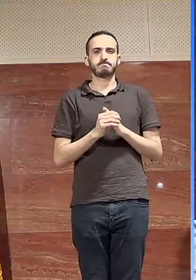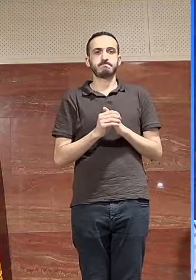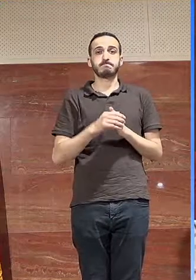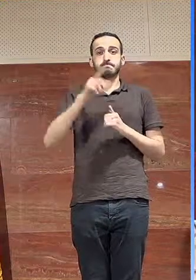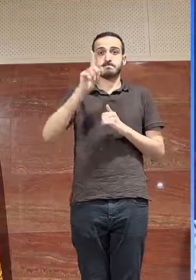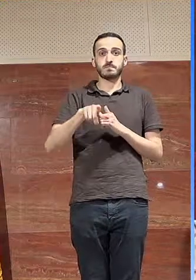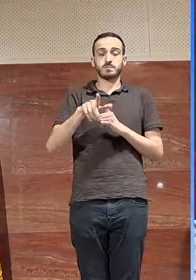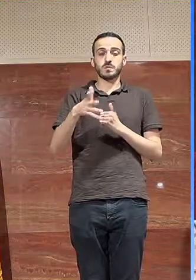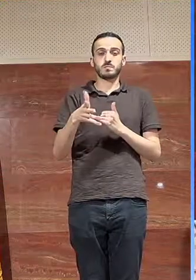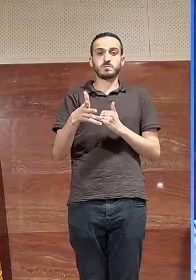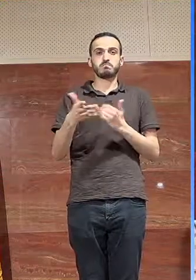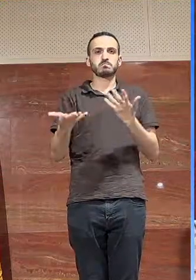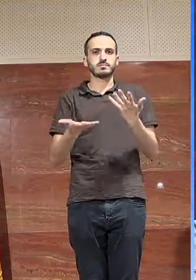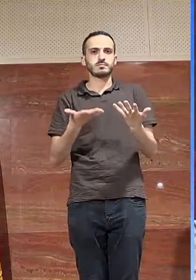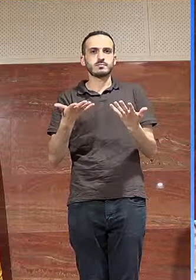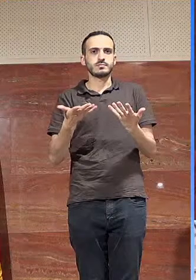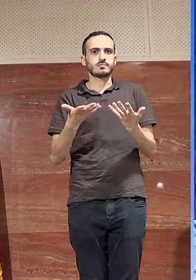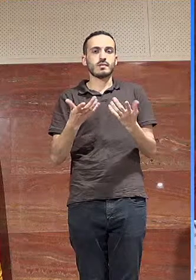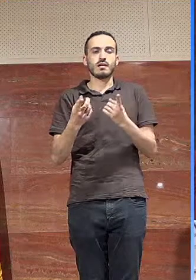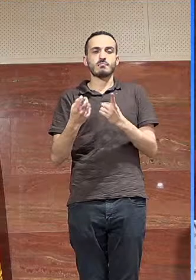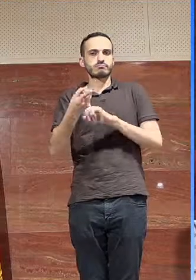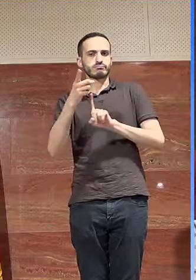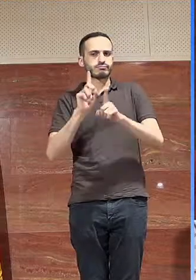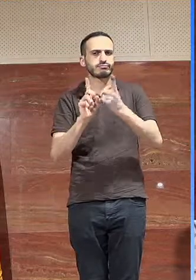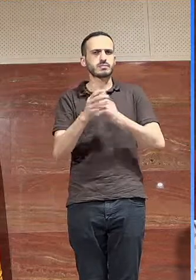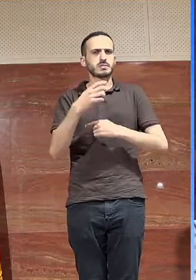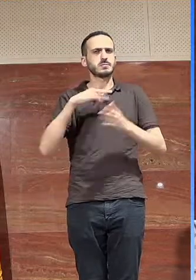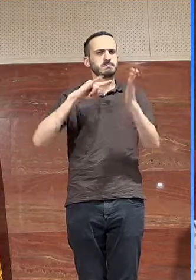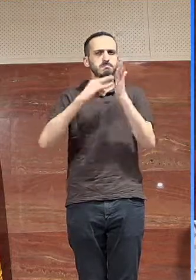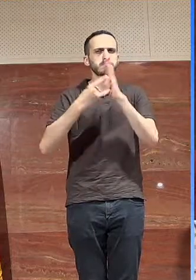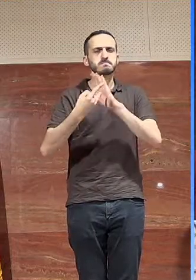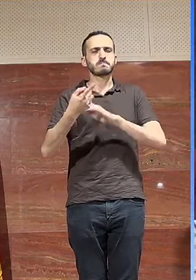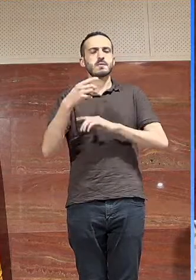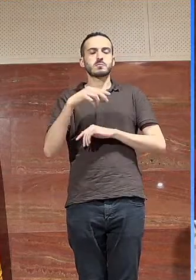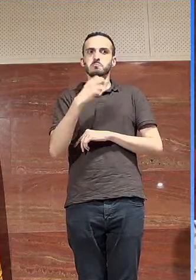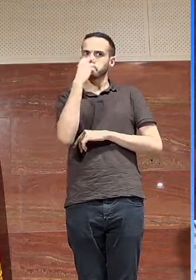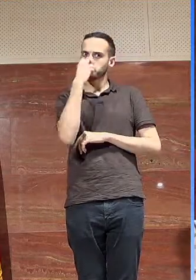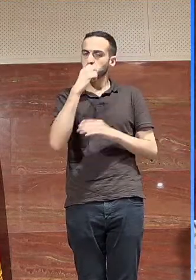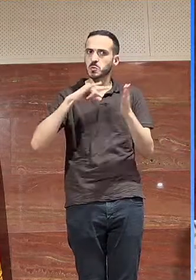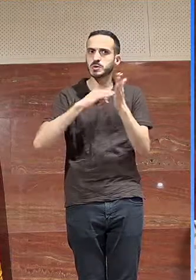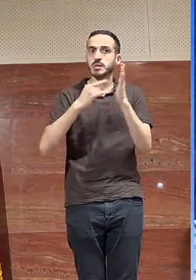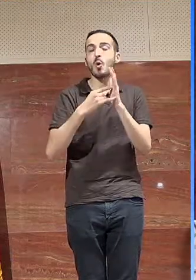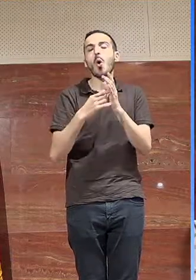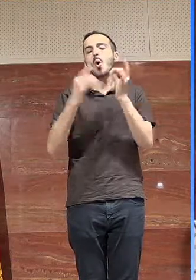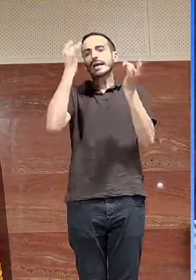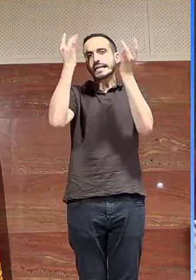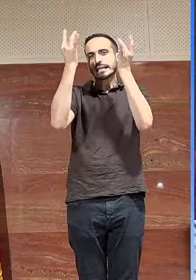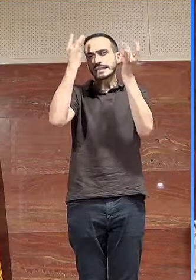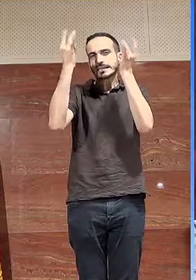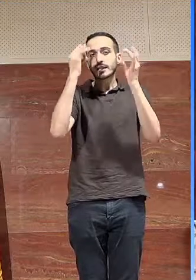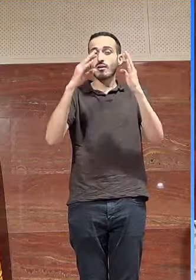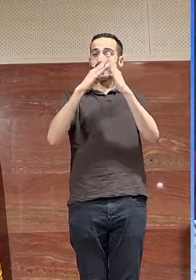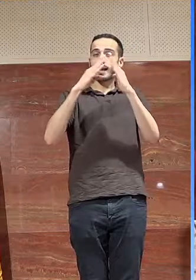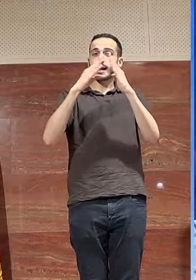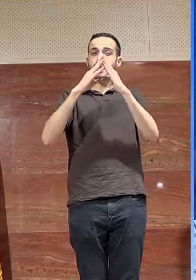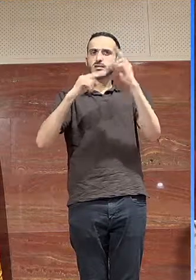cuanto a las circulaciones, ¿no? Es curioso como aquí quizás los sistemas o los criterios a la hora de proyectar una vivienda son interesantes, ¿no?